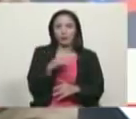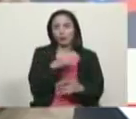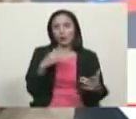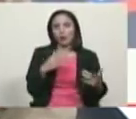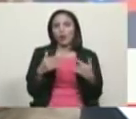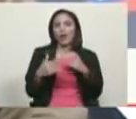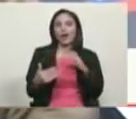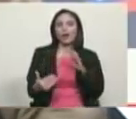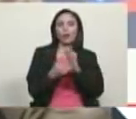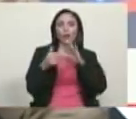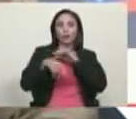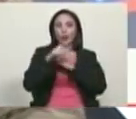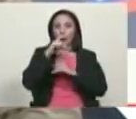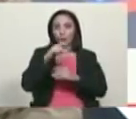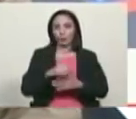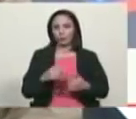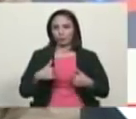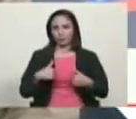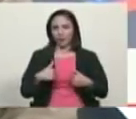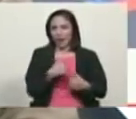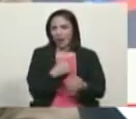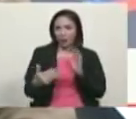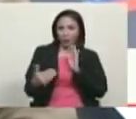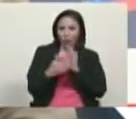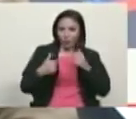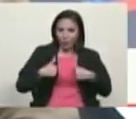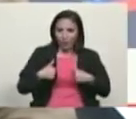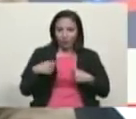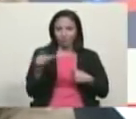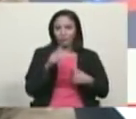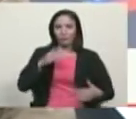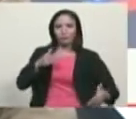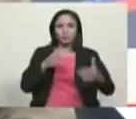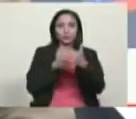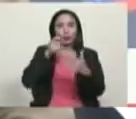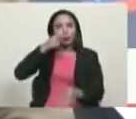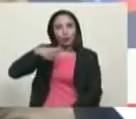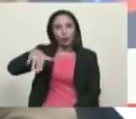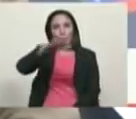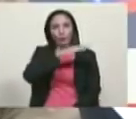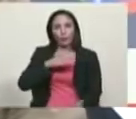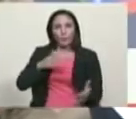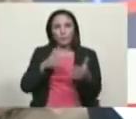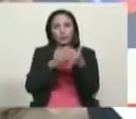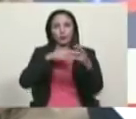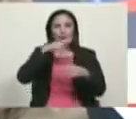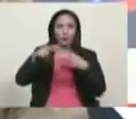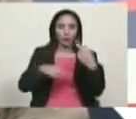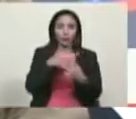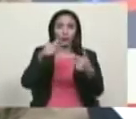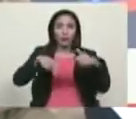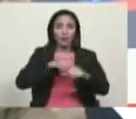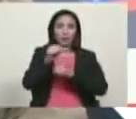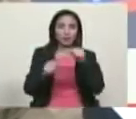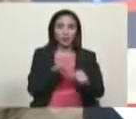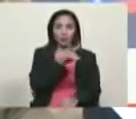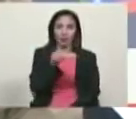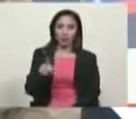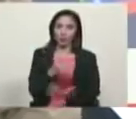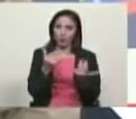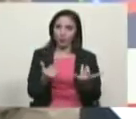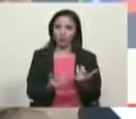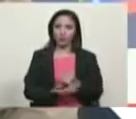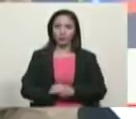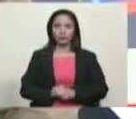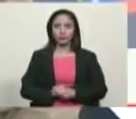Maduro, que no es contra Maduro, es contra un país entero, Venezuela, contra una revolución del siglo XXI como la nuestra, la